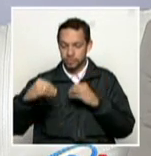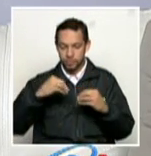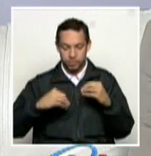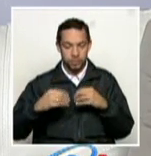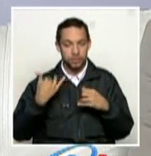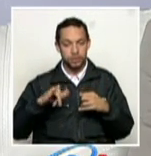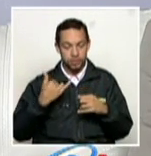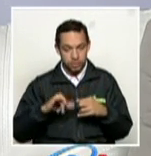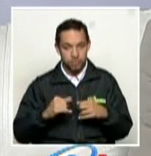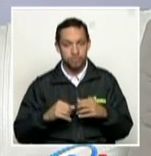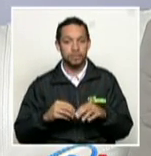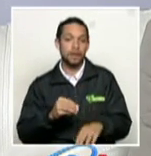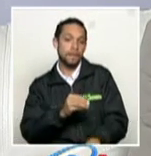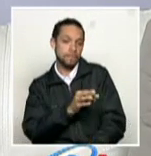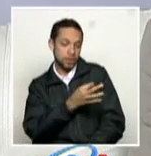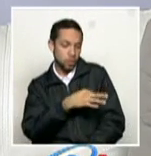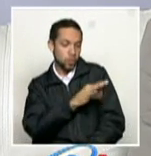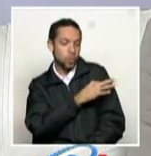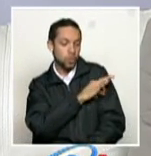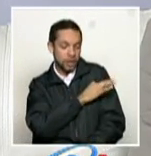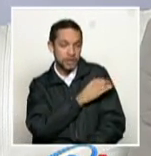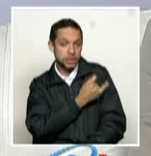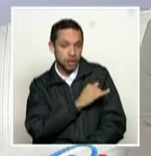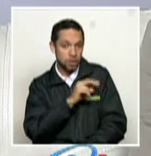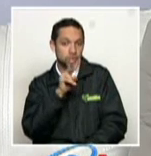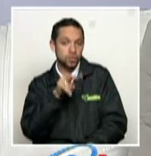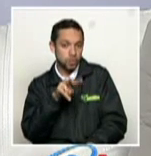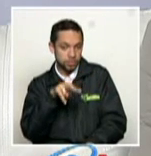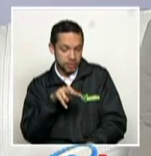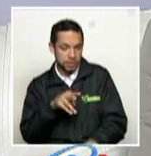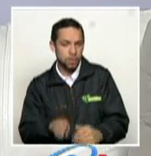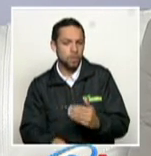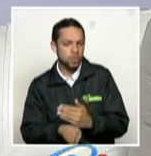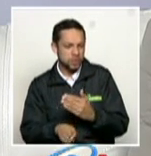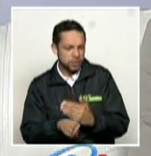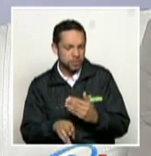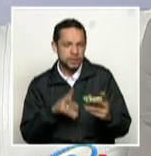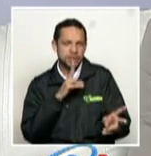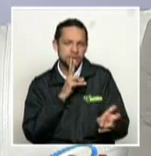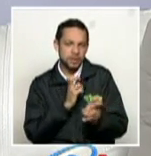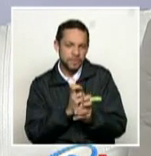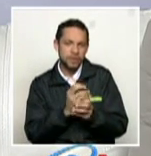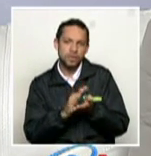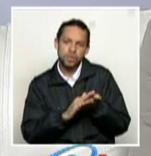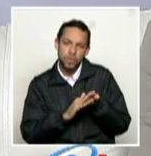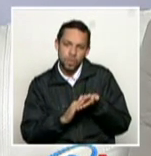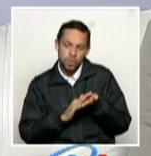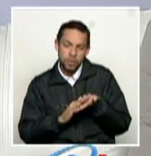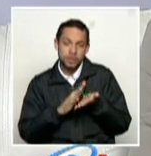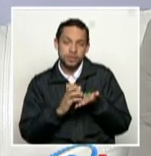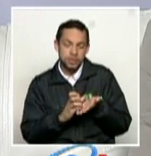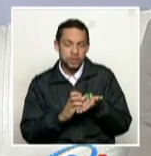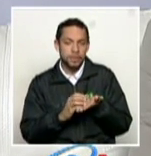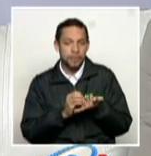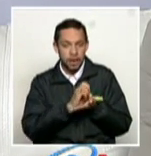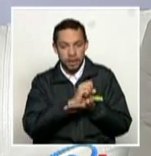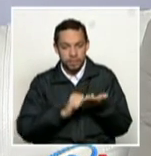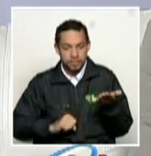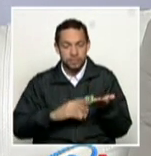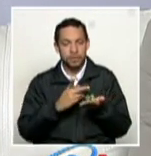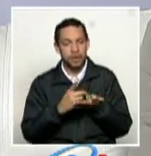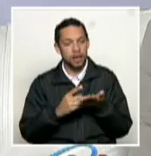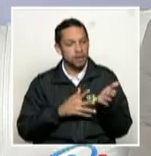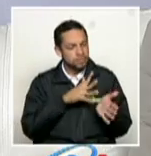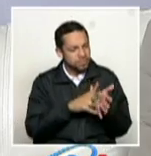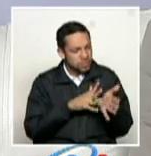que ya me ha pasado, pues ya llevo 2 meses, pero sigo con eso. Yo quisiera que me dijera qué puedo hacerme, una